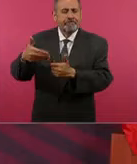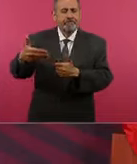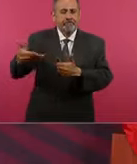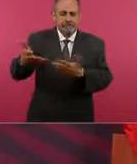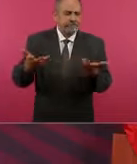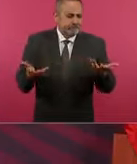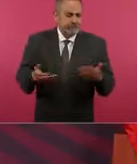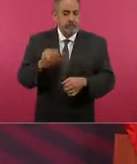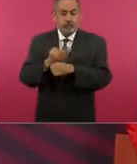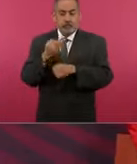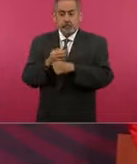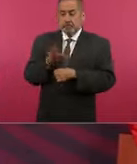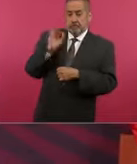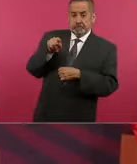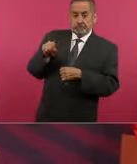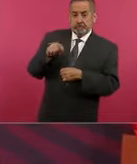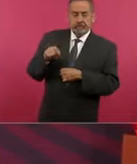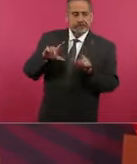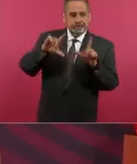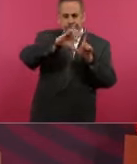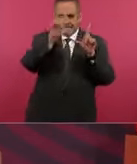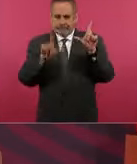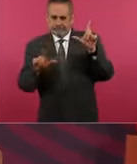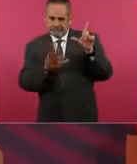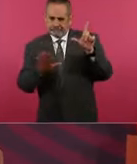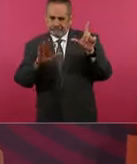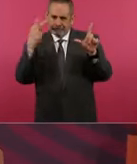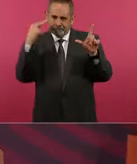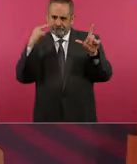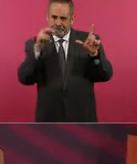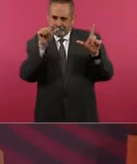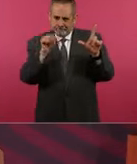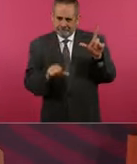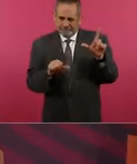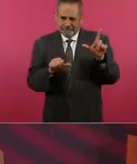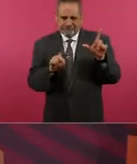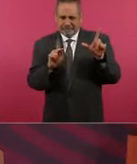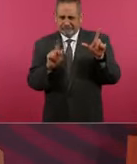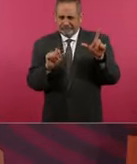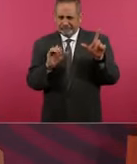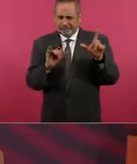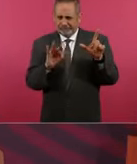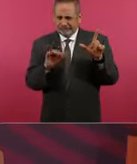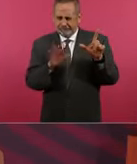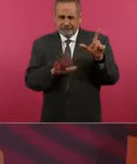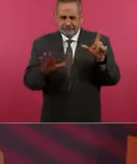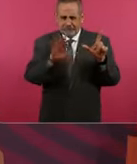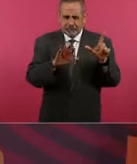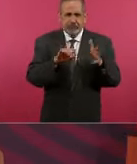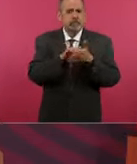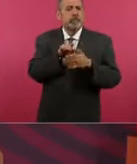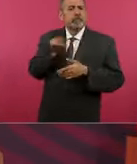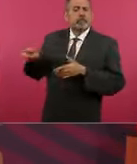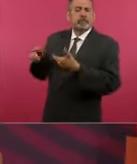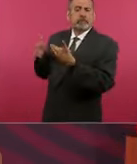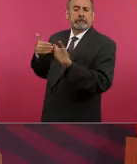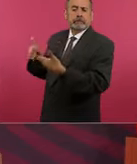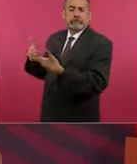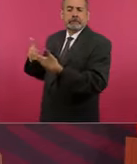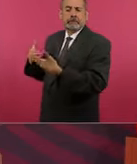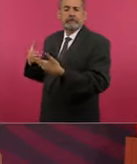istmo, todo esto que veíamos ayer de cómo está saturado el canal de Panamá, y la opción